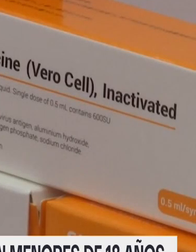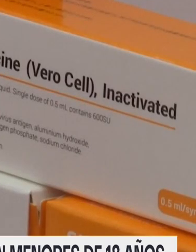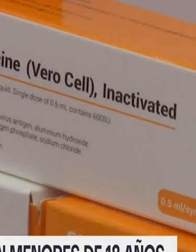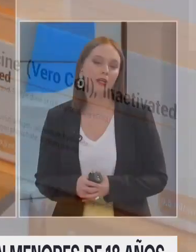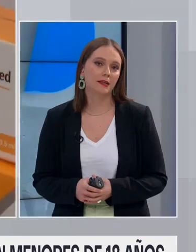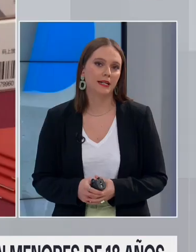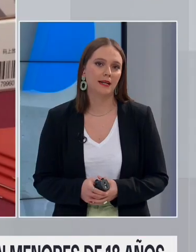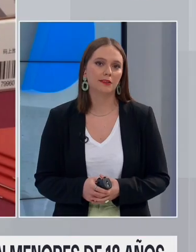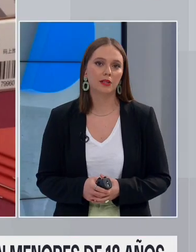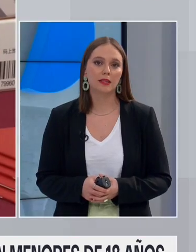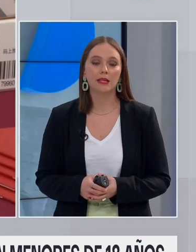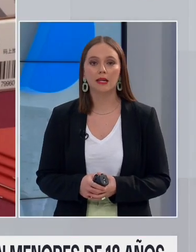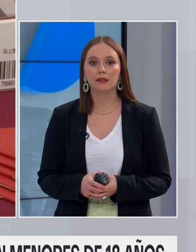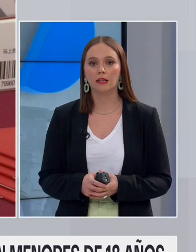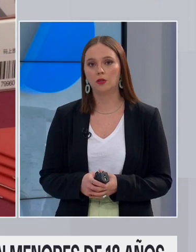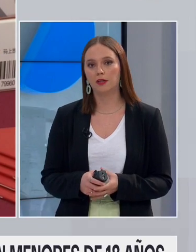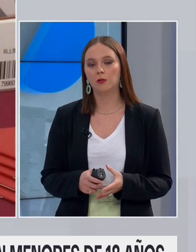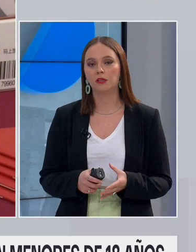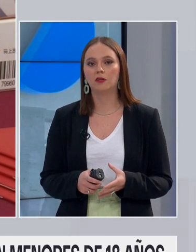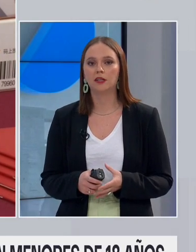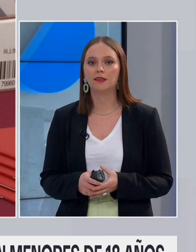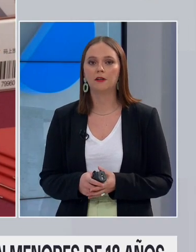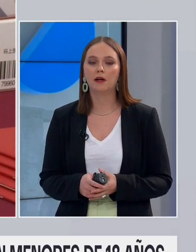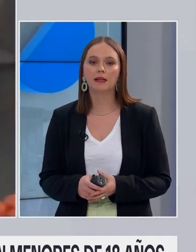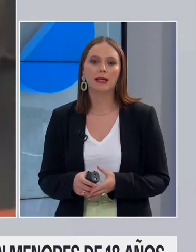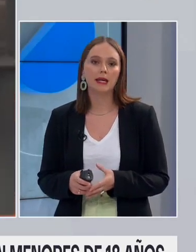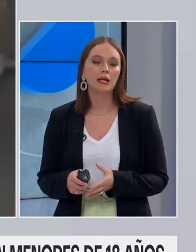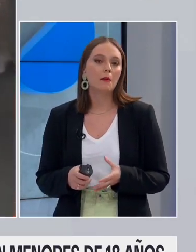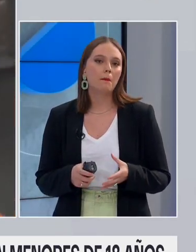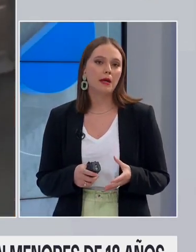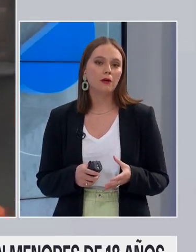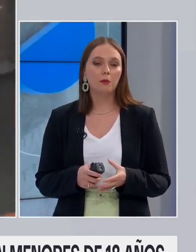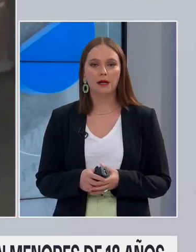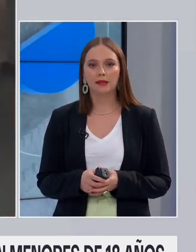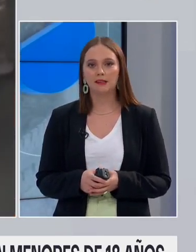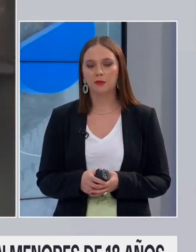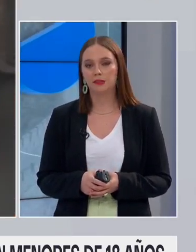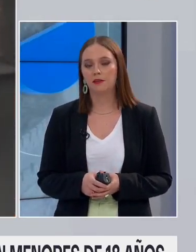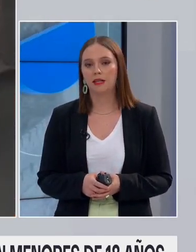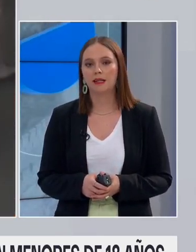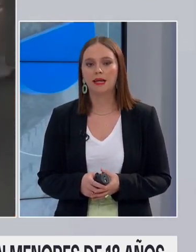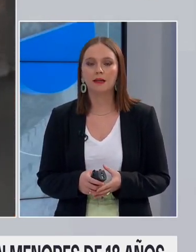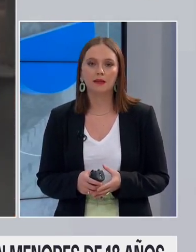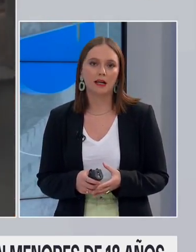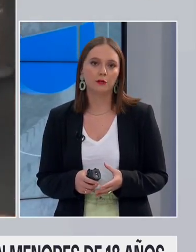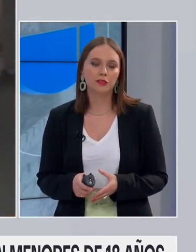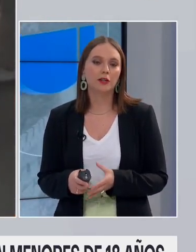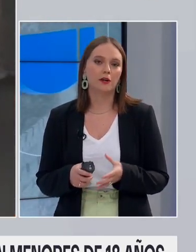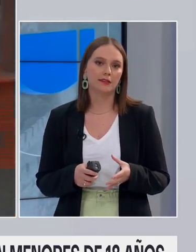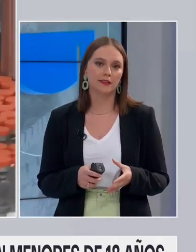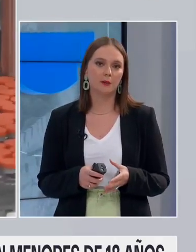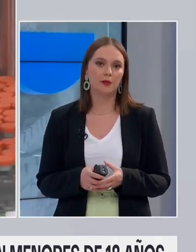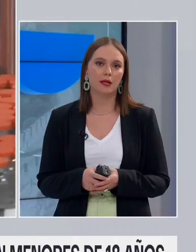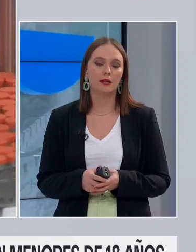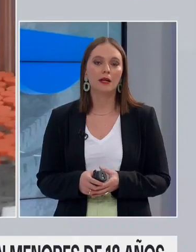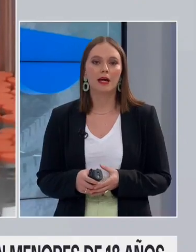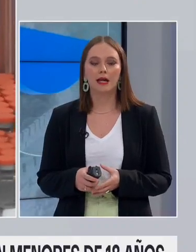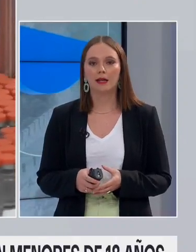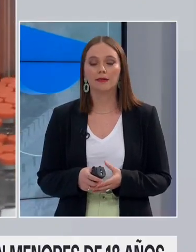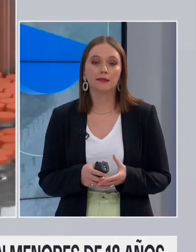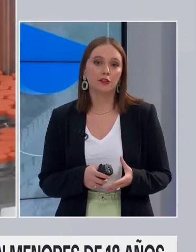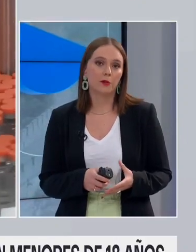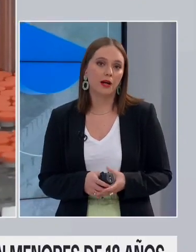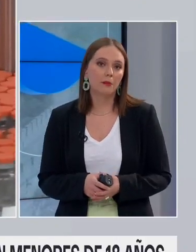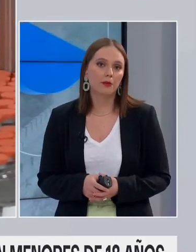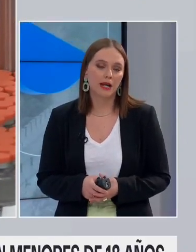Bueno, ahí escuchábamos las declaraciones del director ejecutivo de Sinovac, que ve con bastante positividad este anuncio que ahora se va a poder,